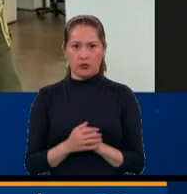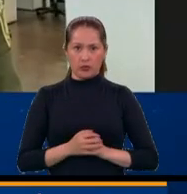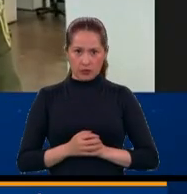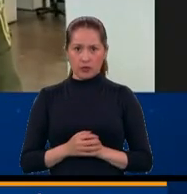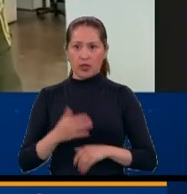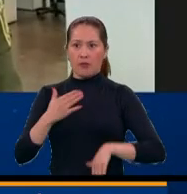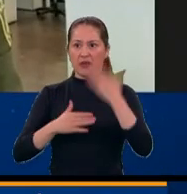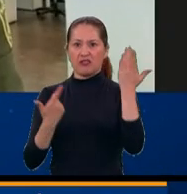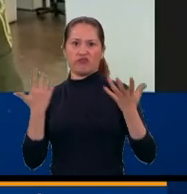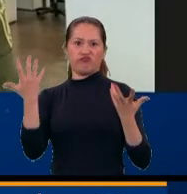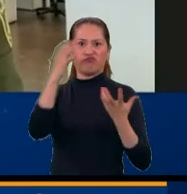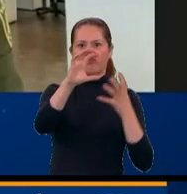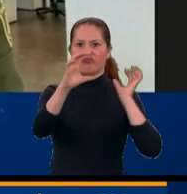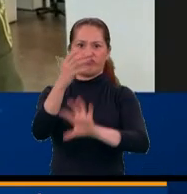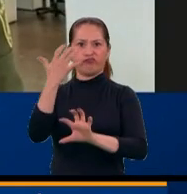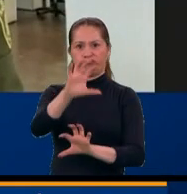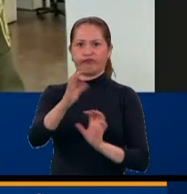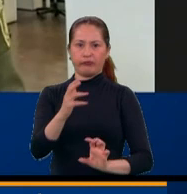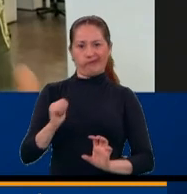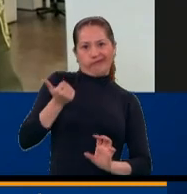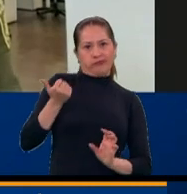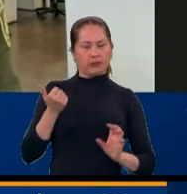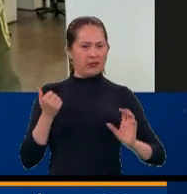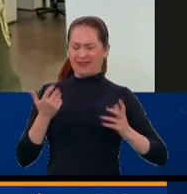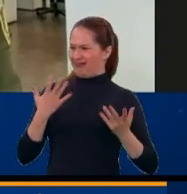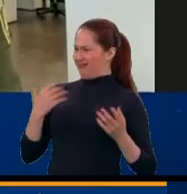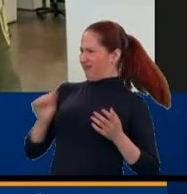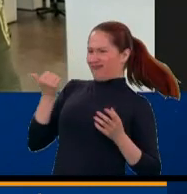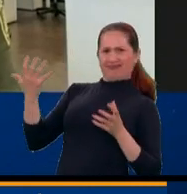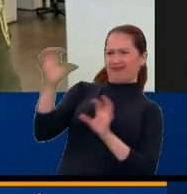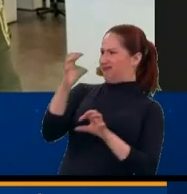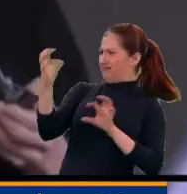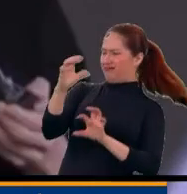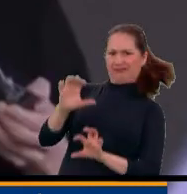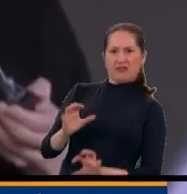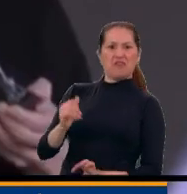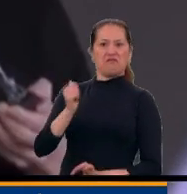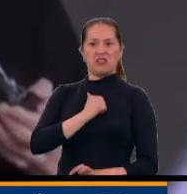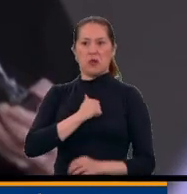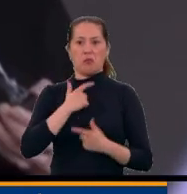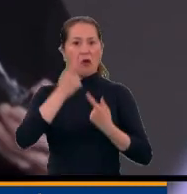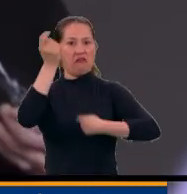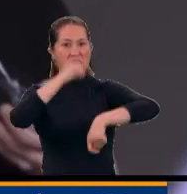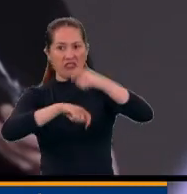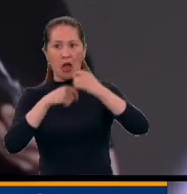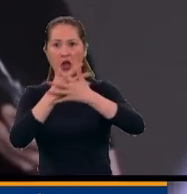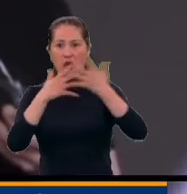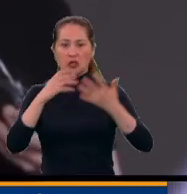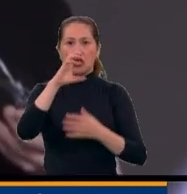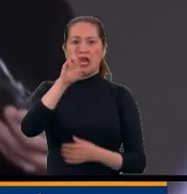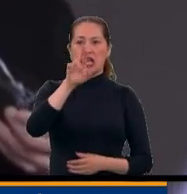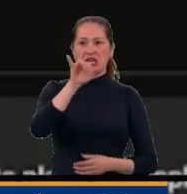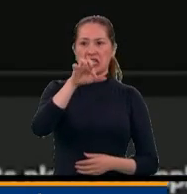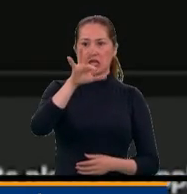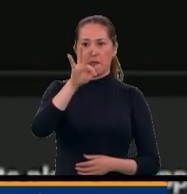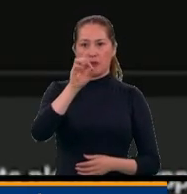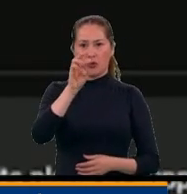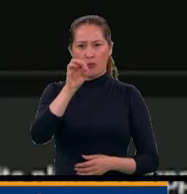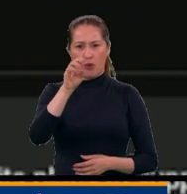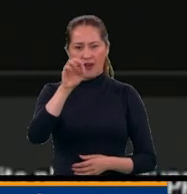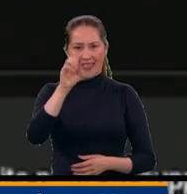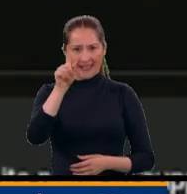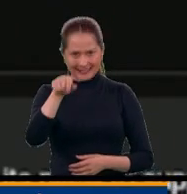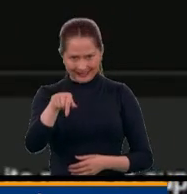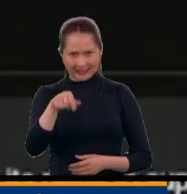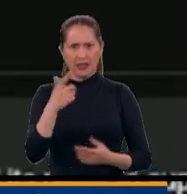a colgar y a publicar contenidos específicamente de supuestas ventas de criptomonedas, que en últimas está